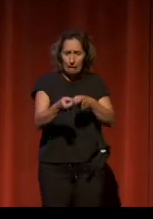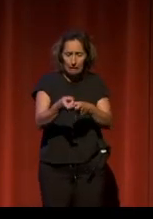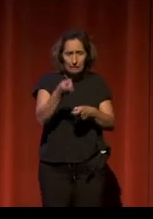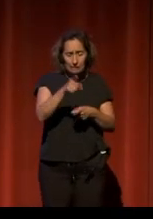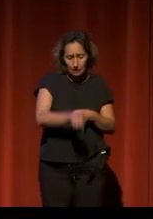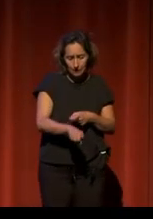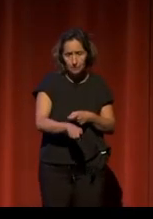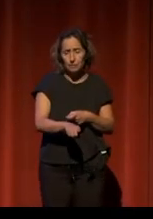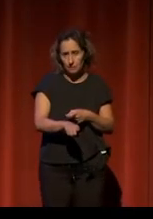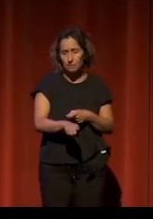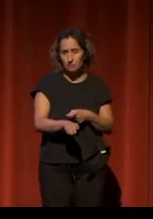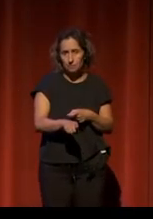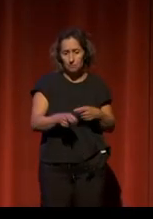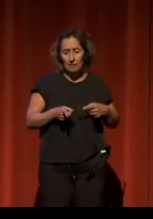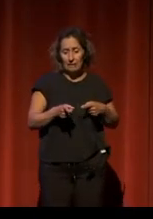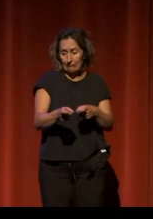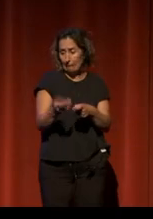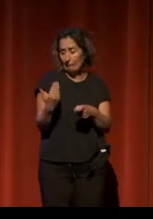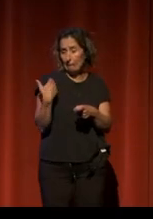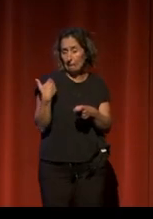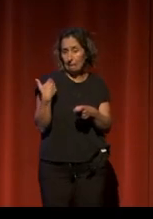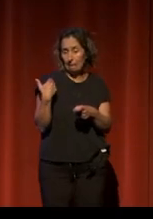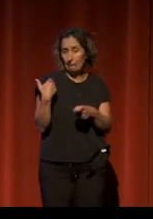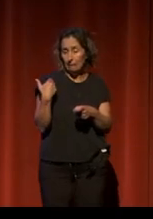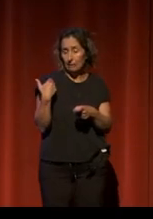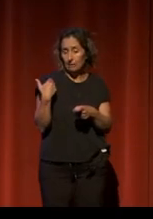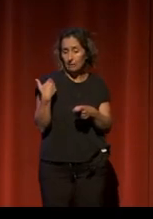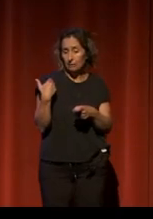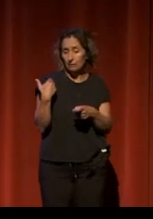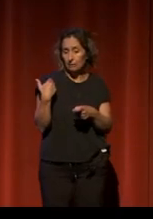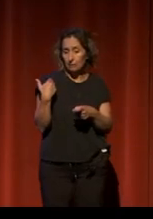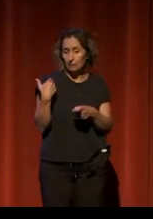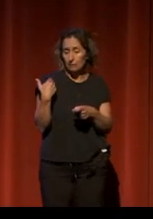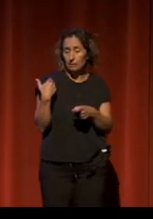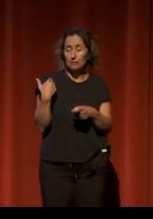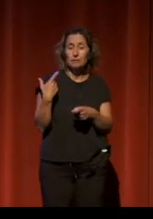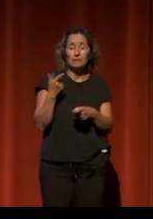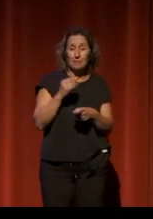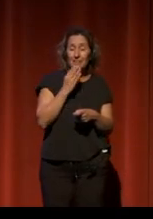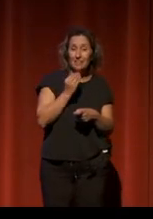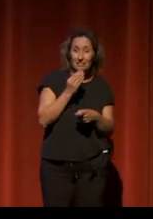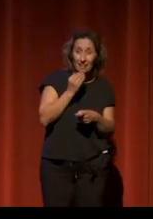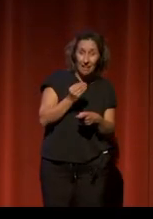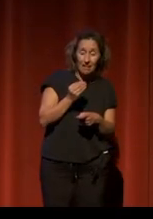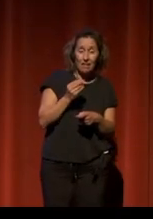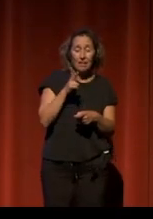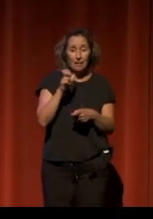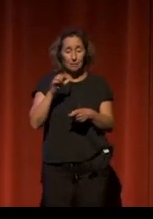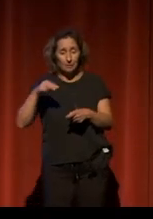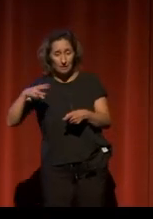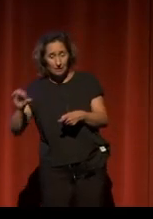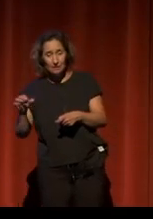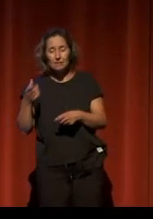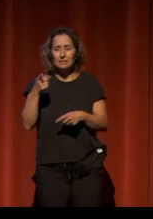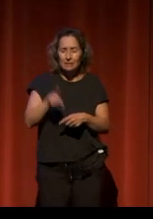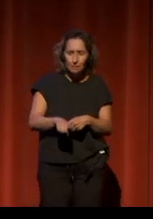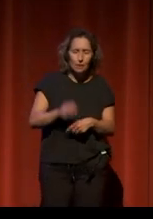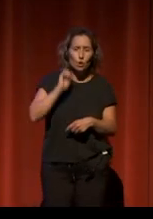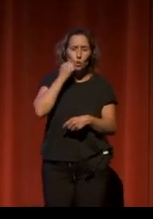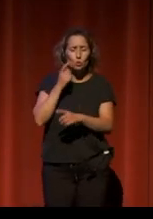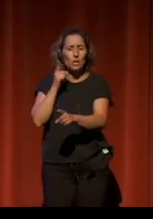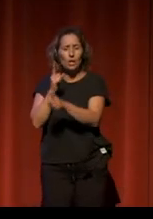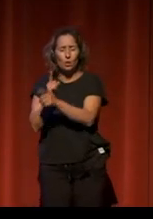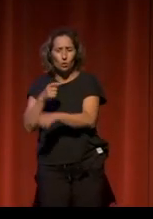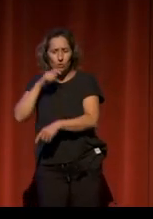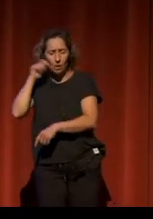acaba de estallar la guerra entre jamás e Israel pero está la de Rusia contra Ucrania en fin